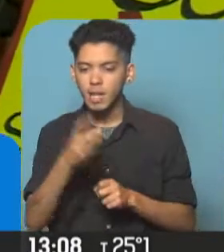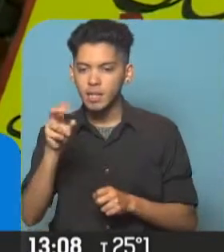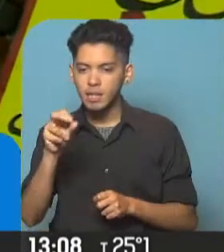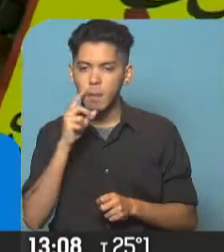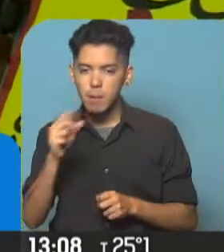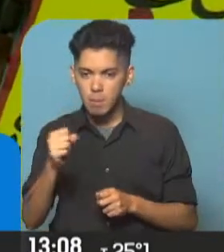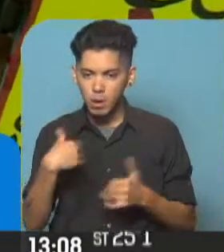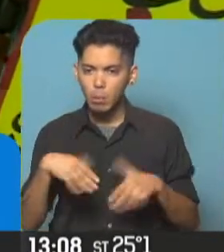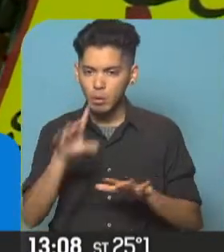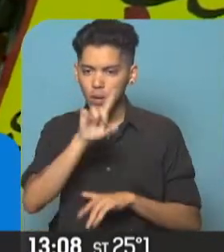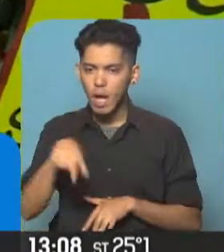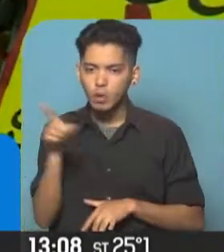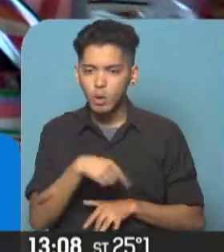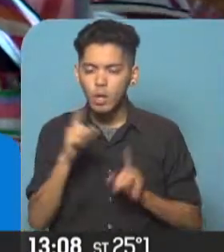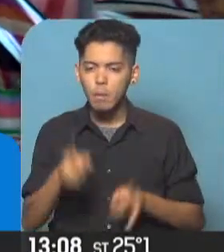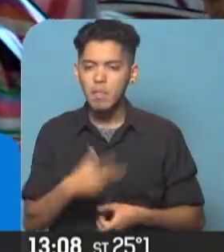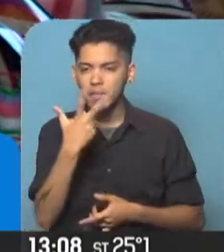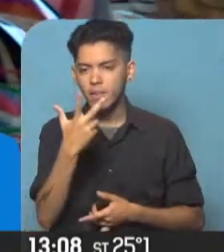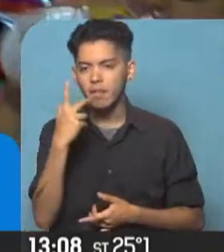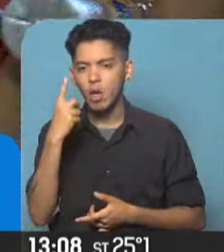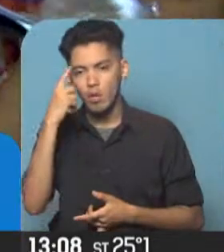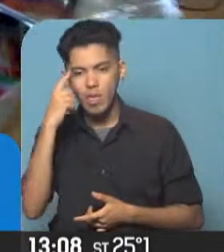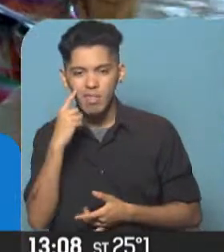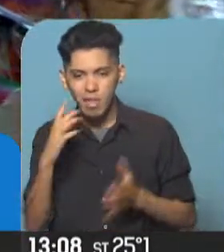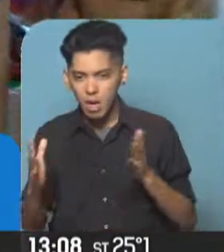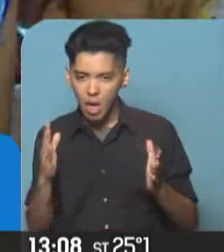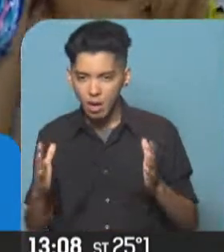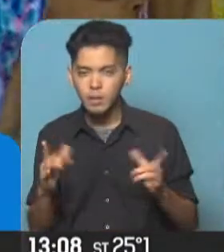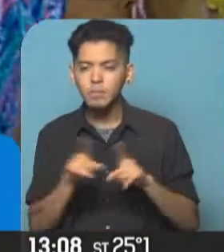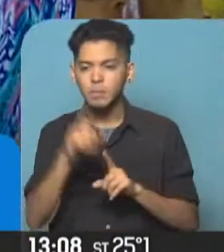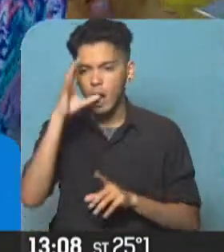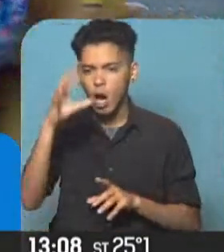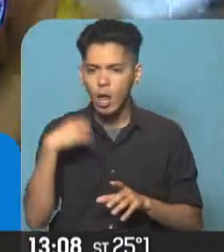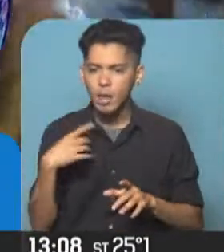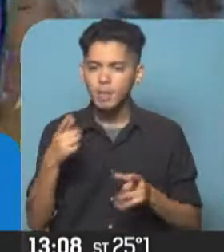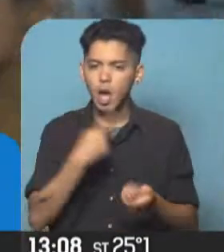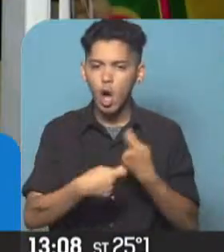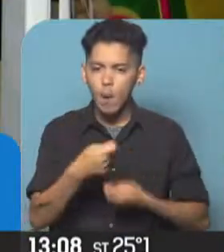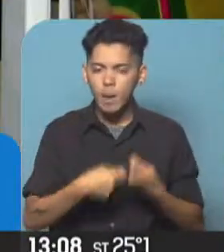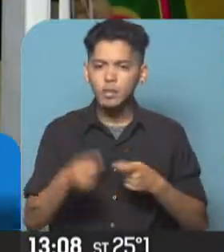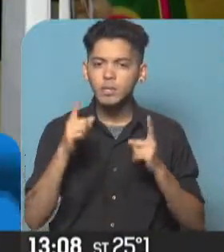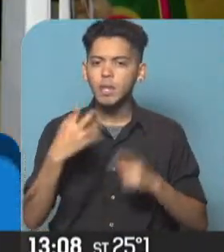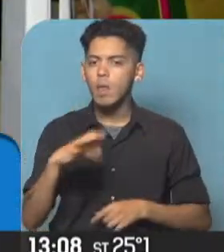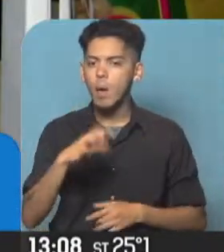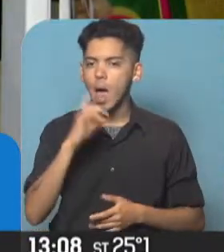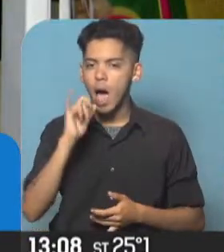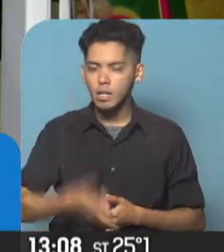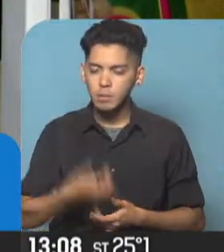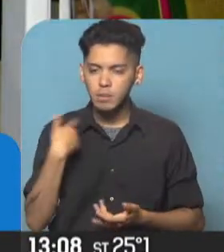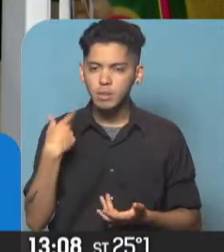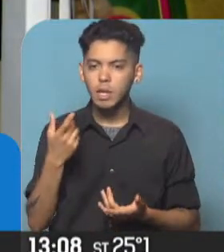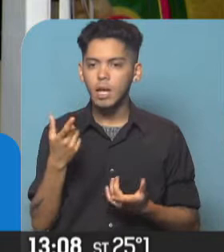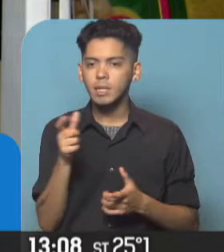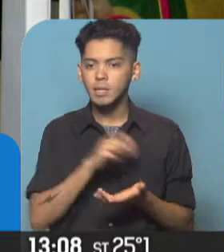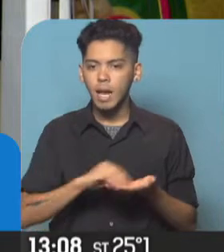posibles clausuras de entre 3 y 10 días. Recordemos que los comercios están obligados a aceptar tarjetas de débito como medio de